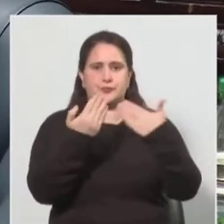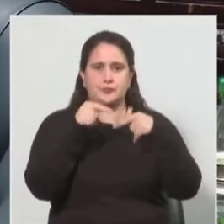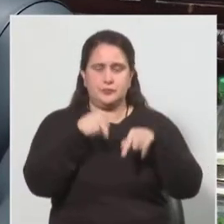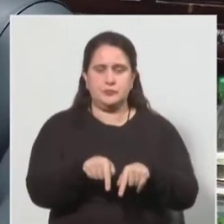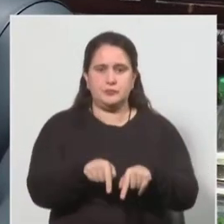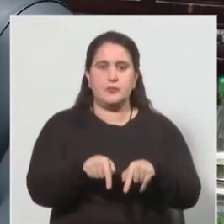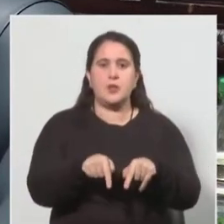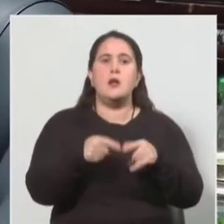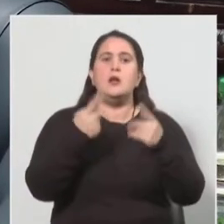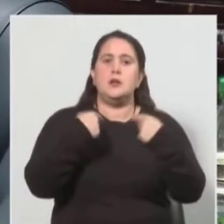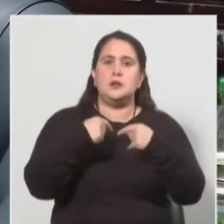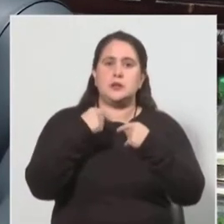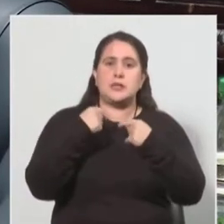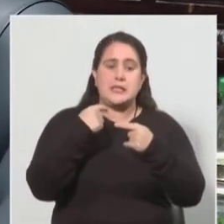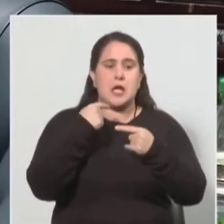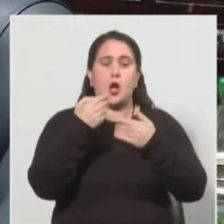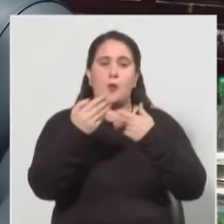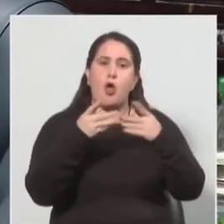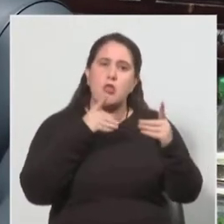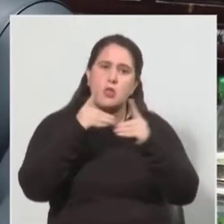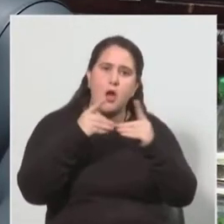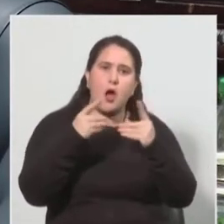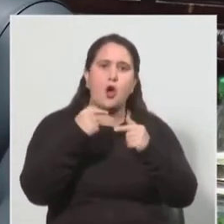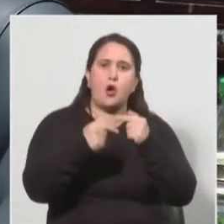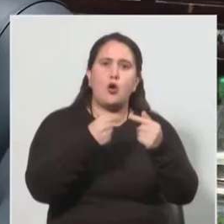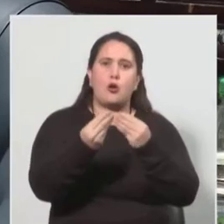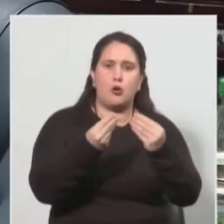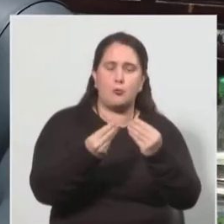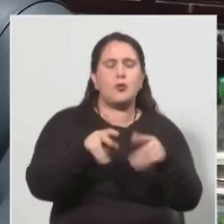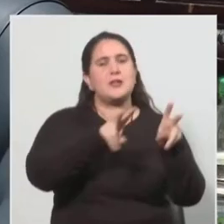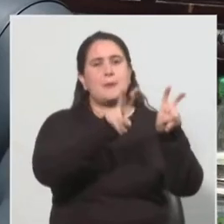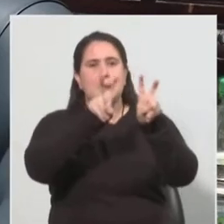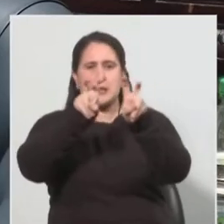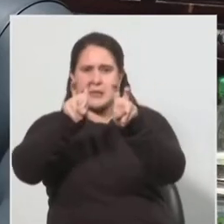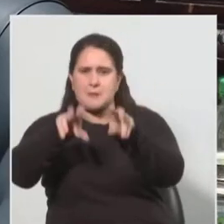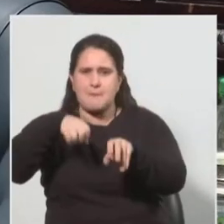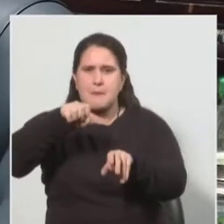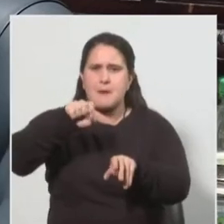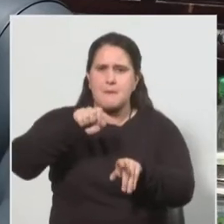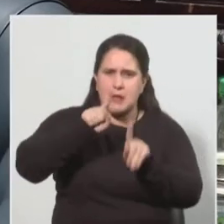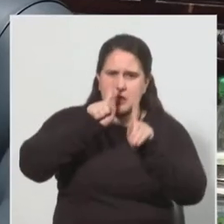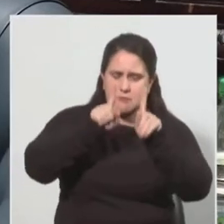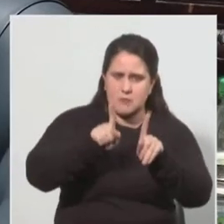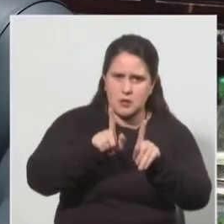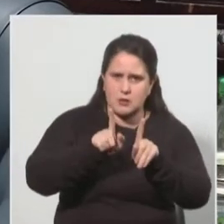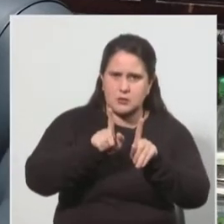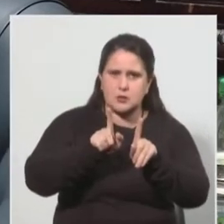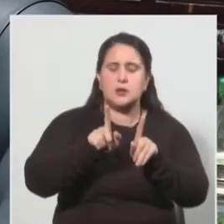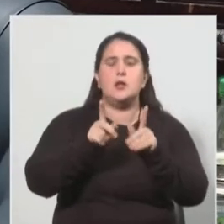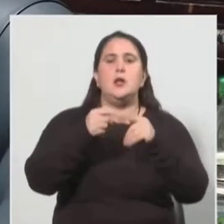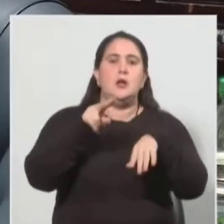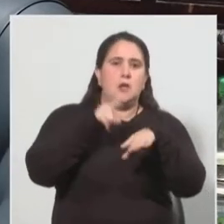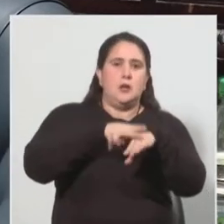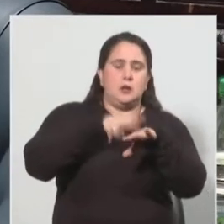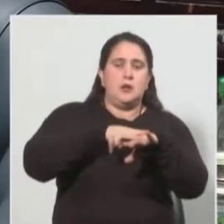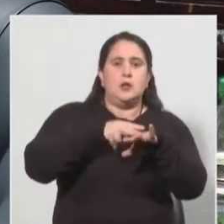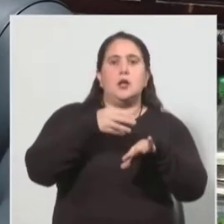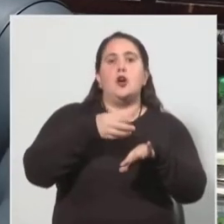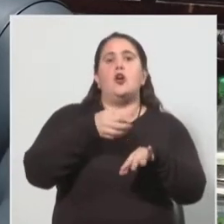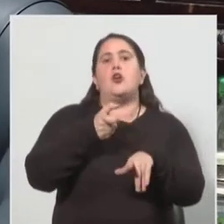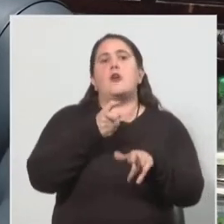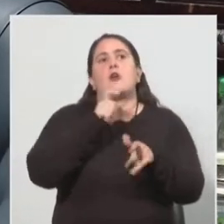conversación. ¿Cómo siguió ese diálogo? ¿Se trataron otros temas vinculados al caso? ¿Se sugirieron